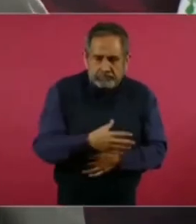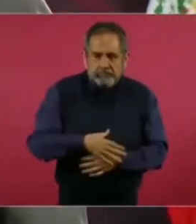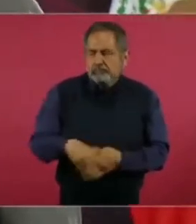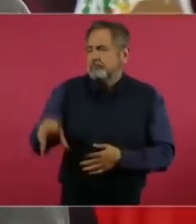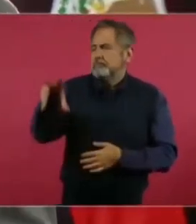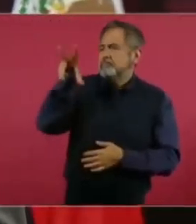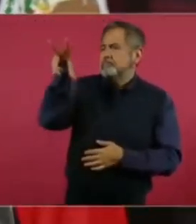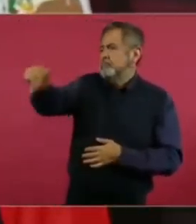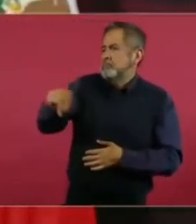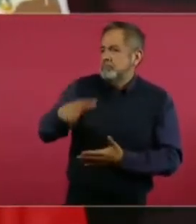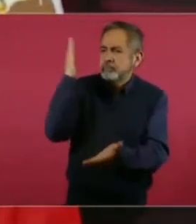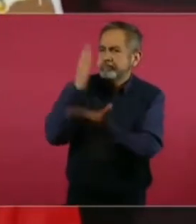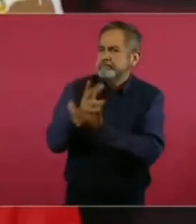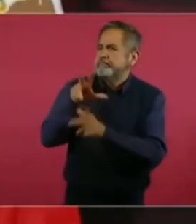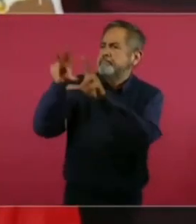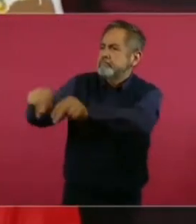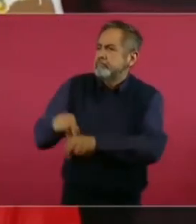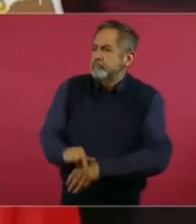así de tajo,